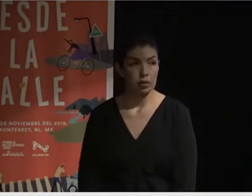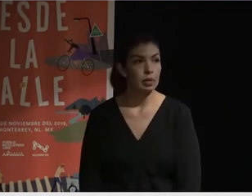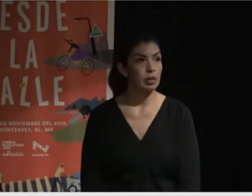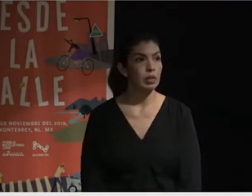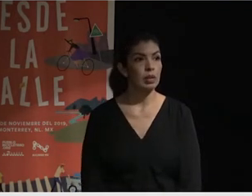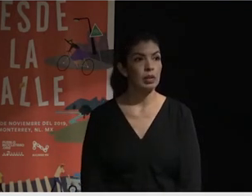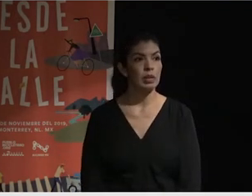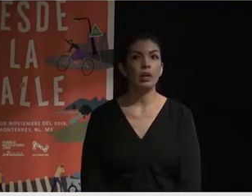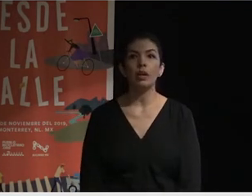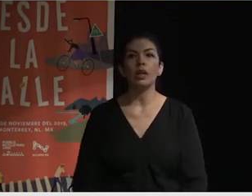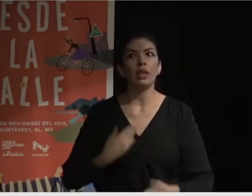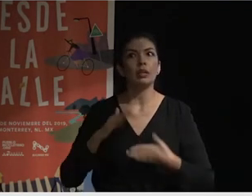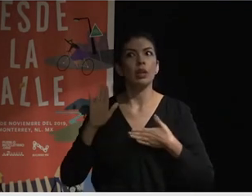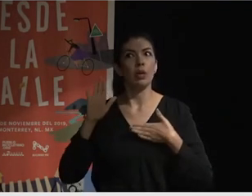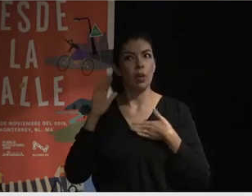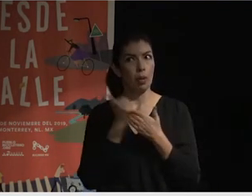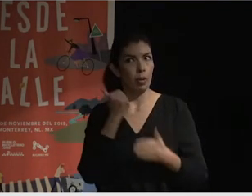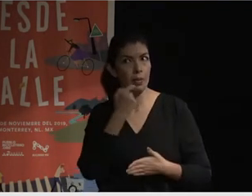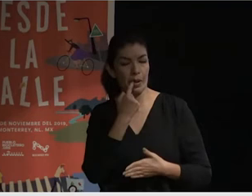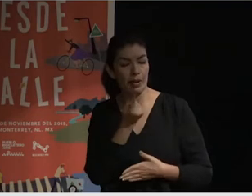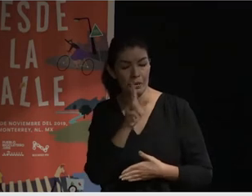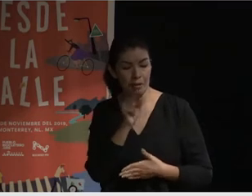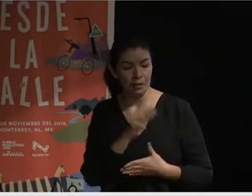Prometo no decir marcas.